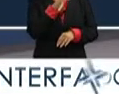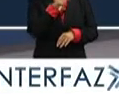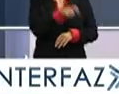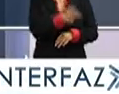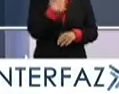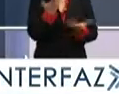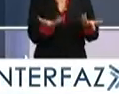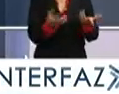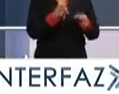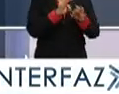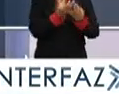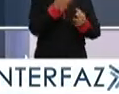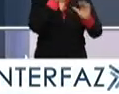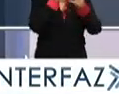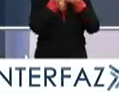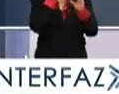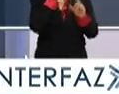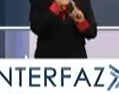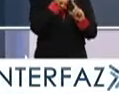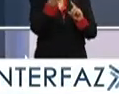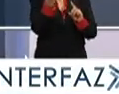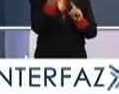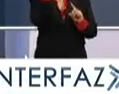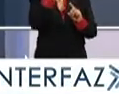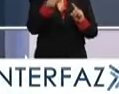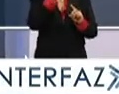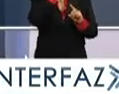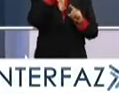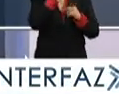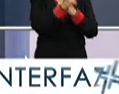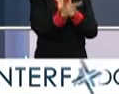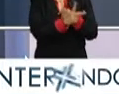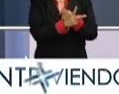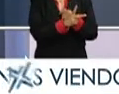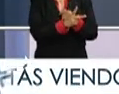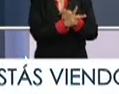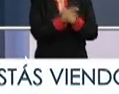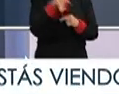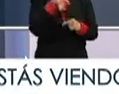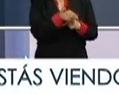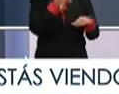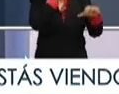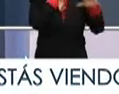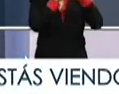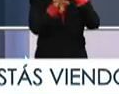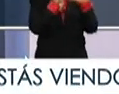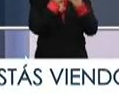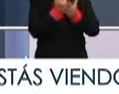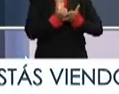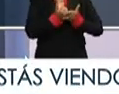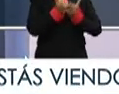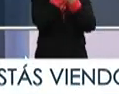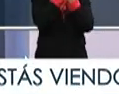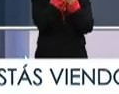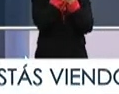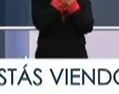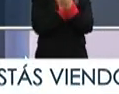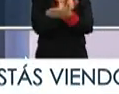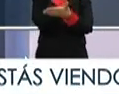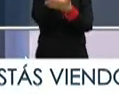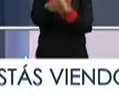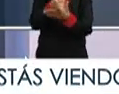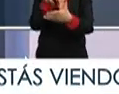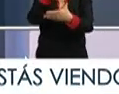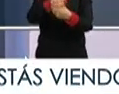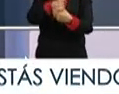Esta herramienta necesaria para tener un mejor país. Esta herramienta que nos permita integrarnos a